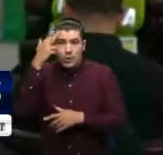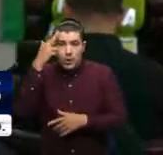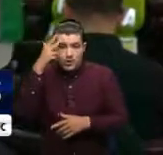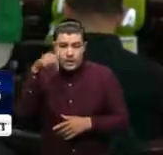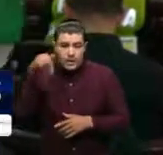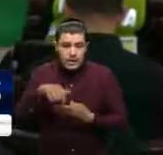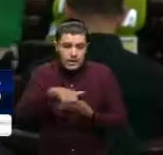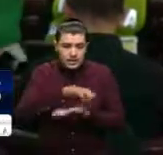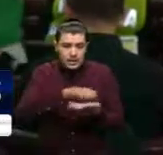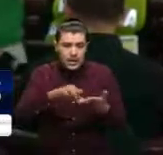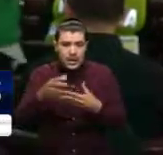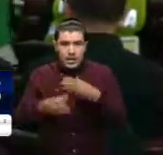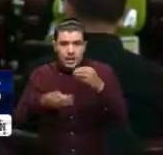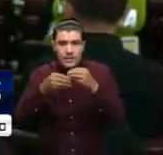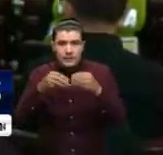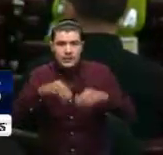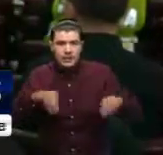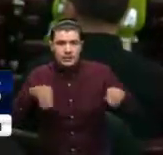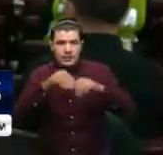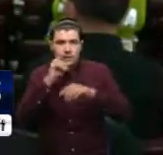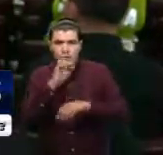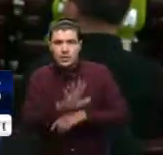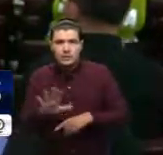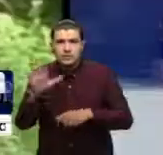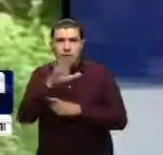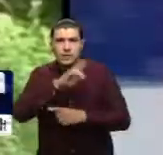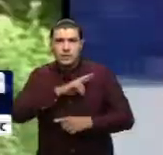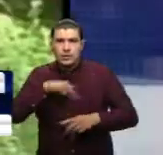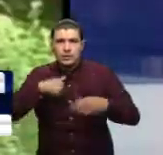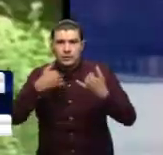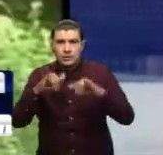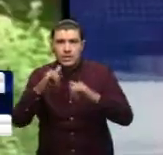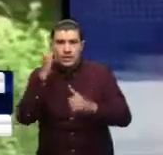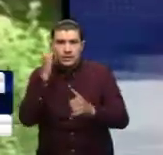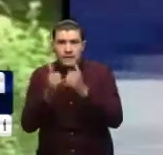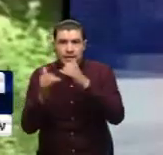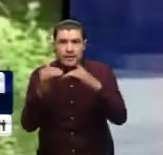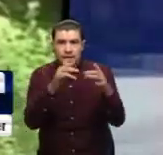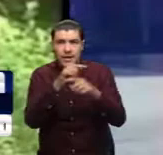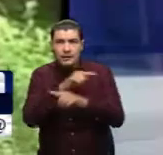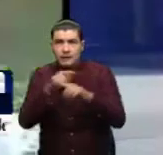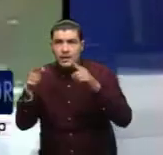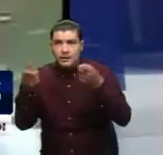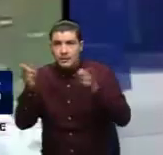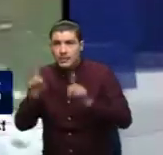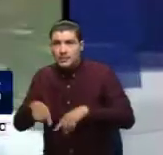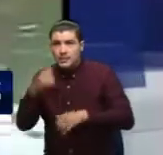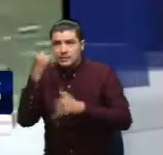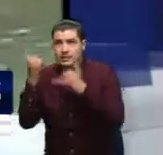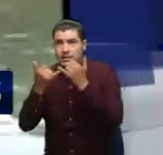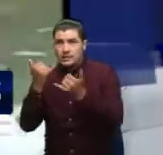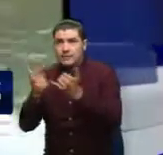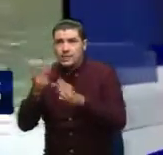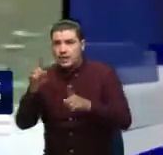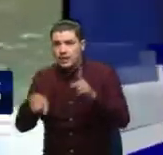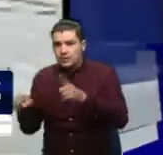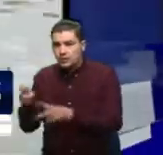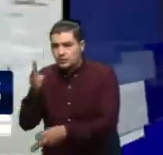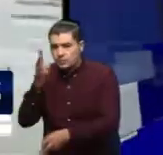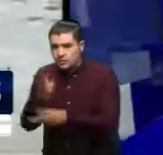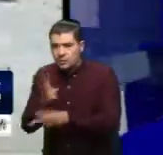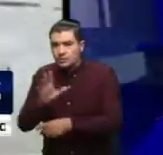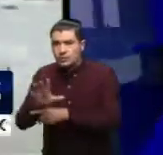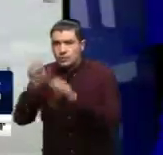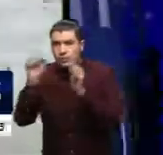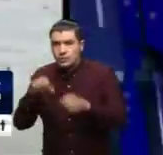y en parte el territorio nacional ya tenemos un fin del conflicto no aún así se han identificado algunos riesgos que podrían